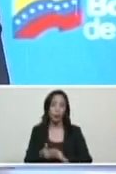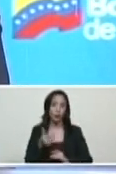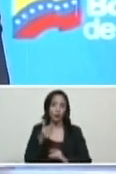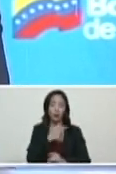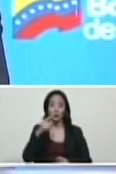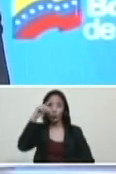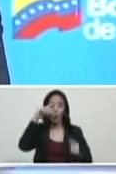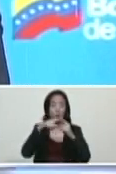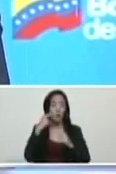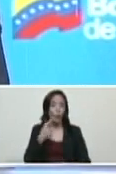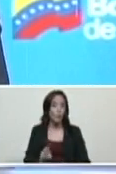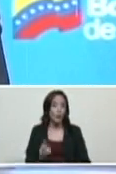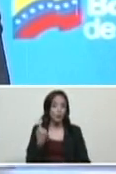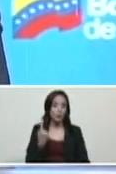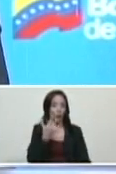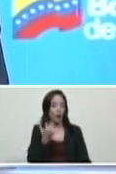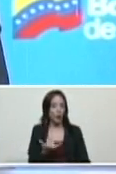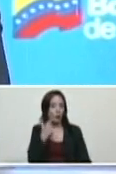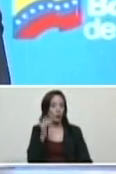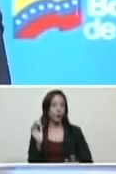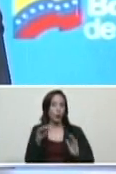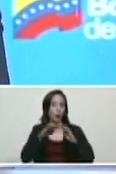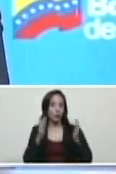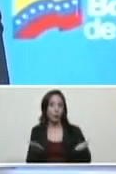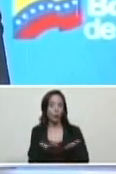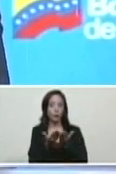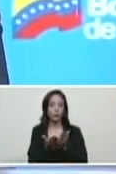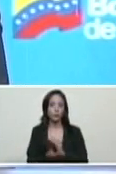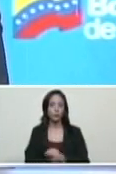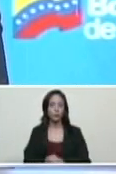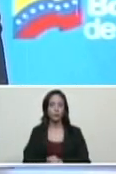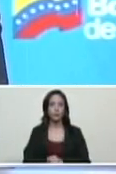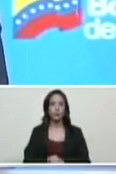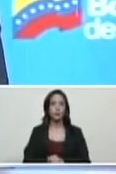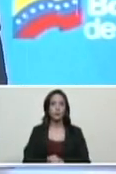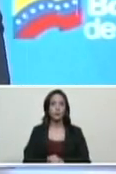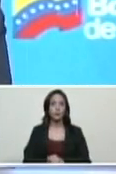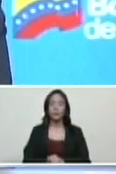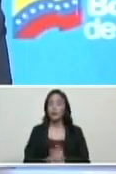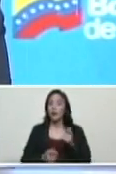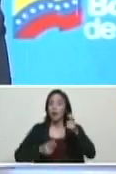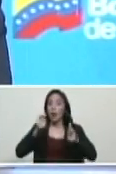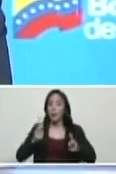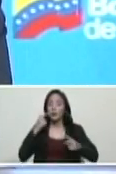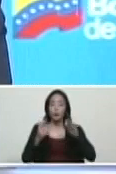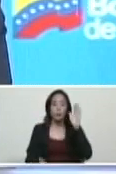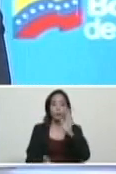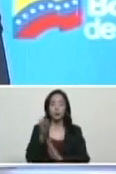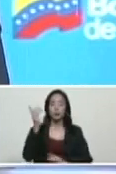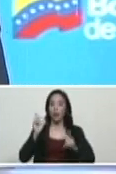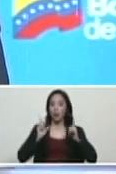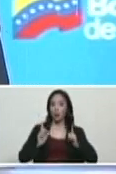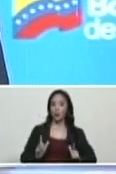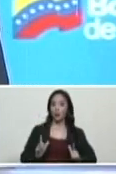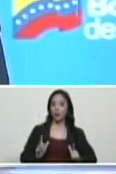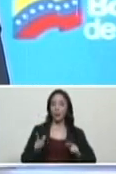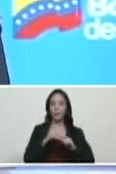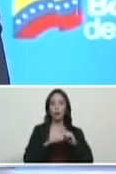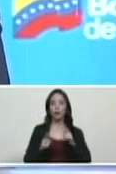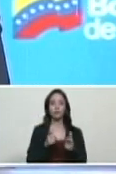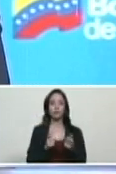clave del mundo que estamos viviendo. La gente se va a descansar, pero no se